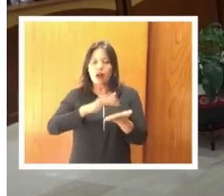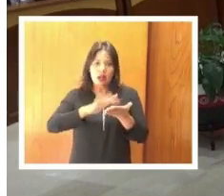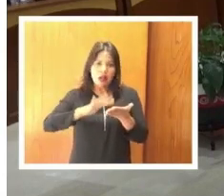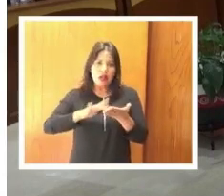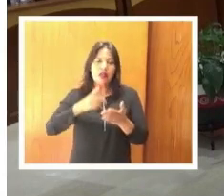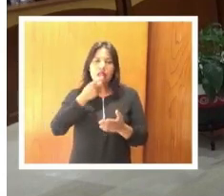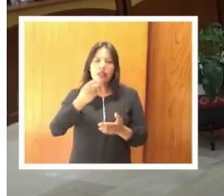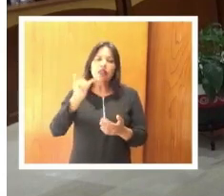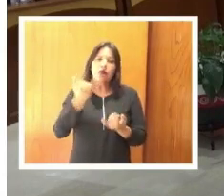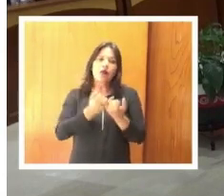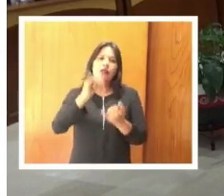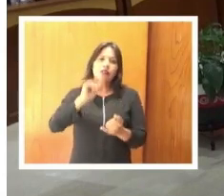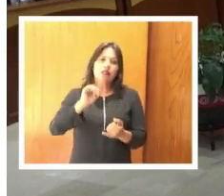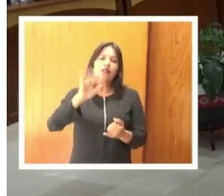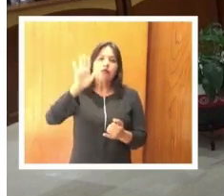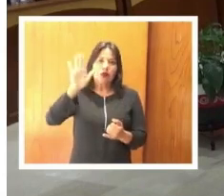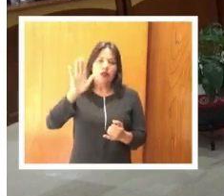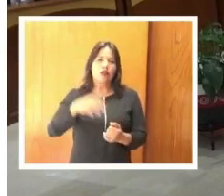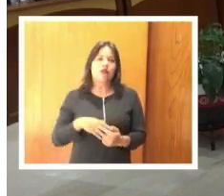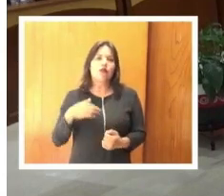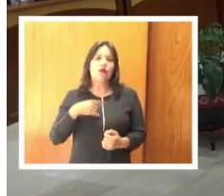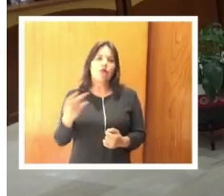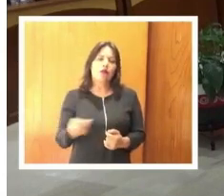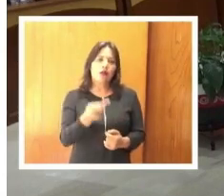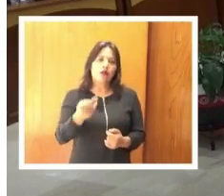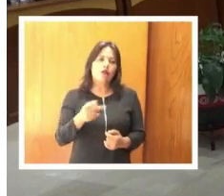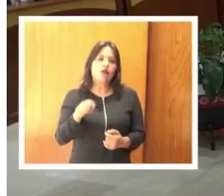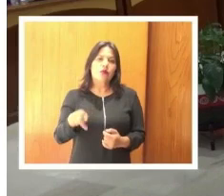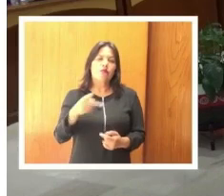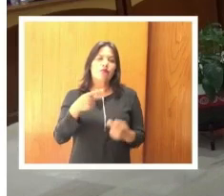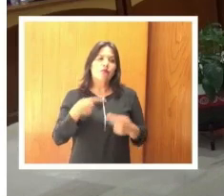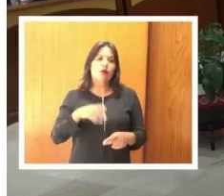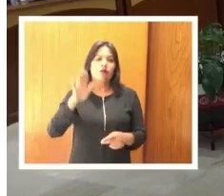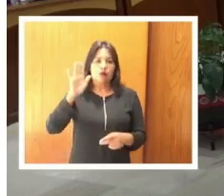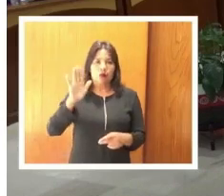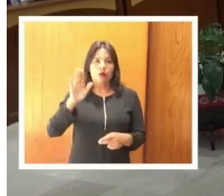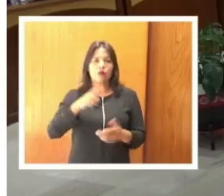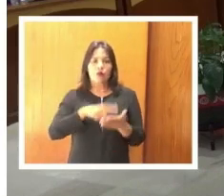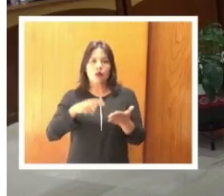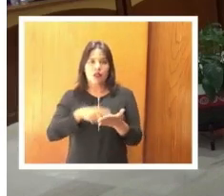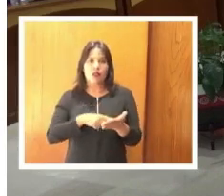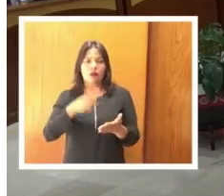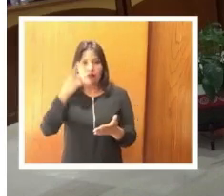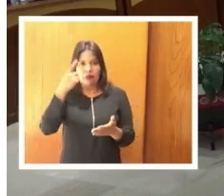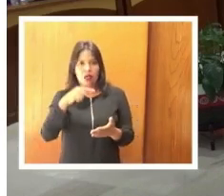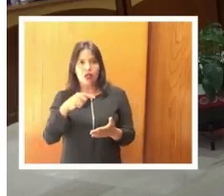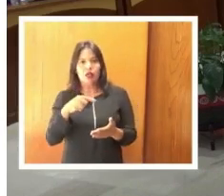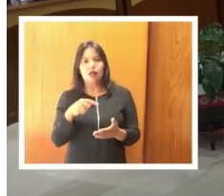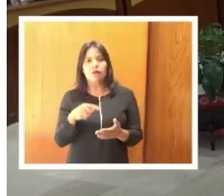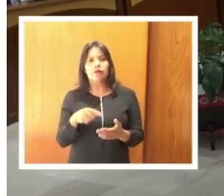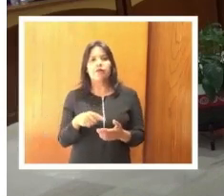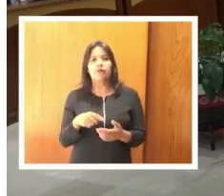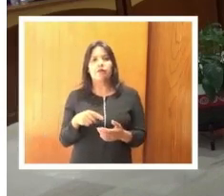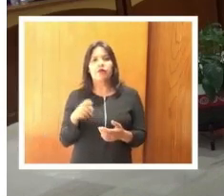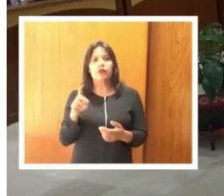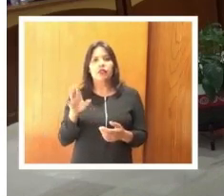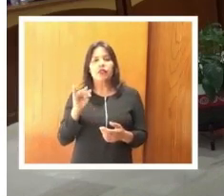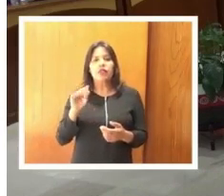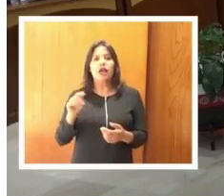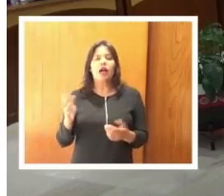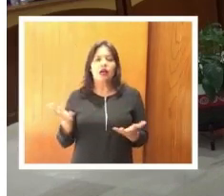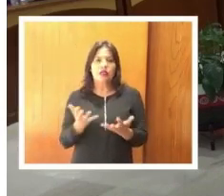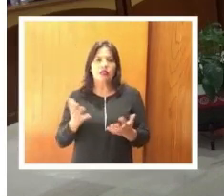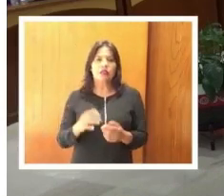votación. Comisionadas y comisionados, les pregunto el sentido de su voto para la... El sentido de su voto de manera nominal para la aprobación de los proyectos de